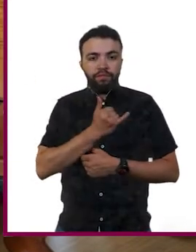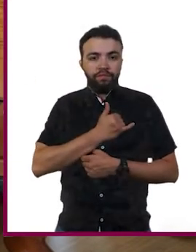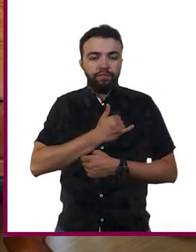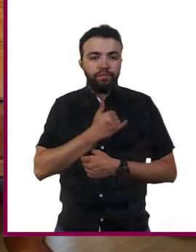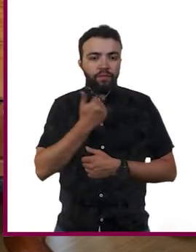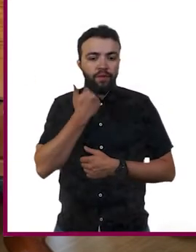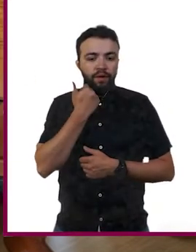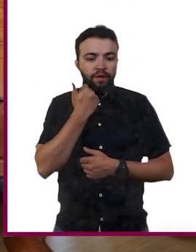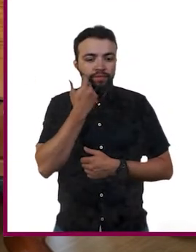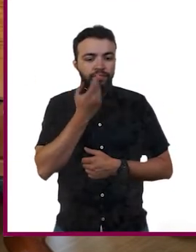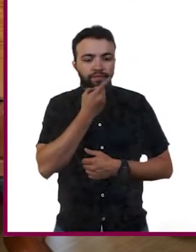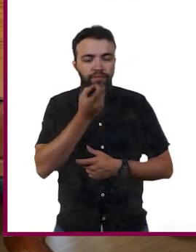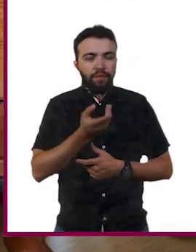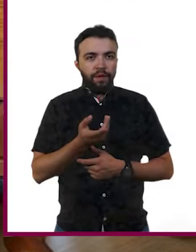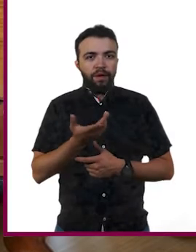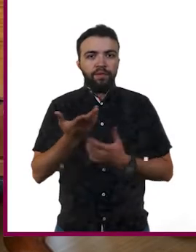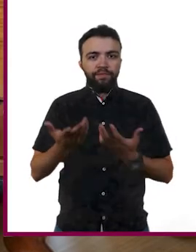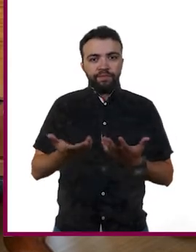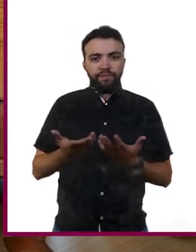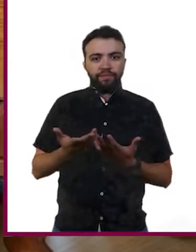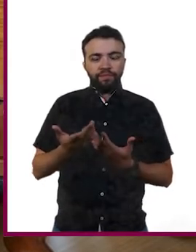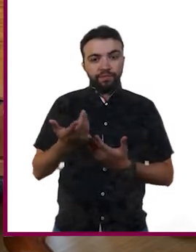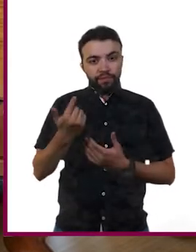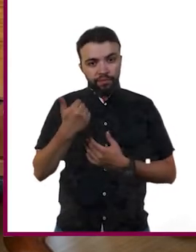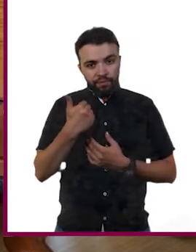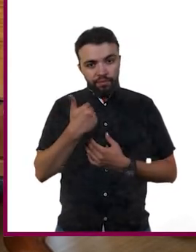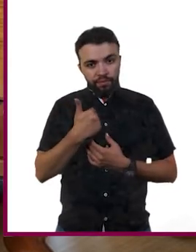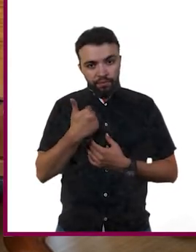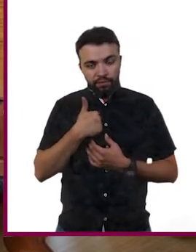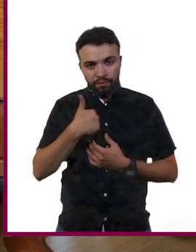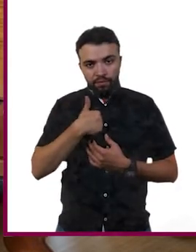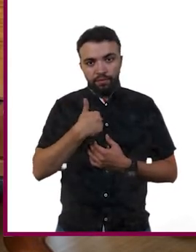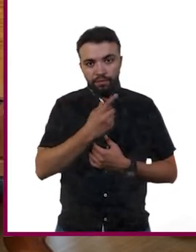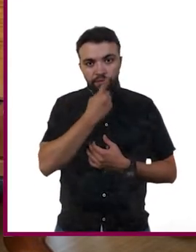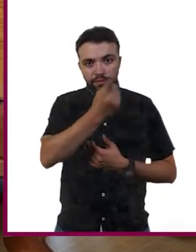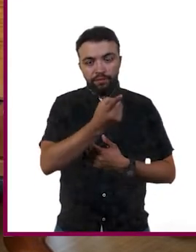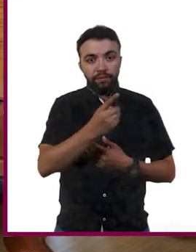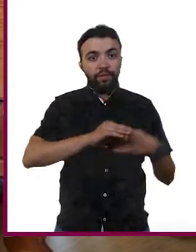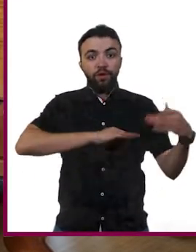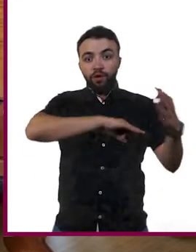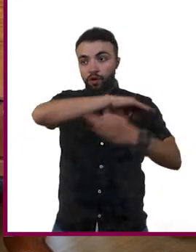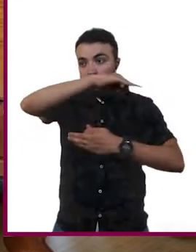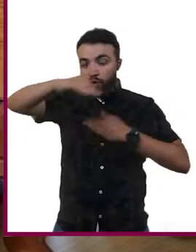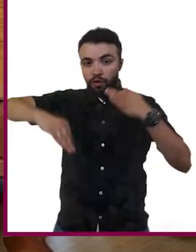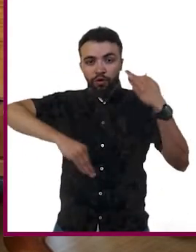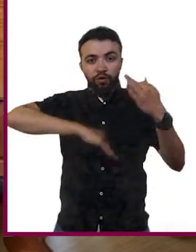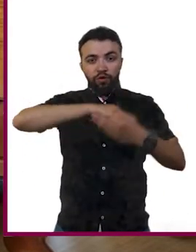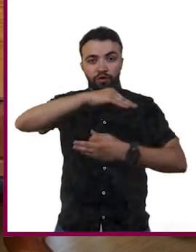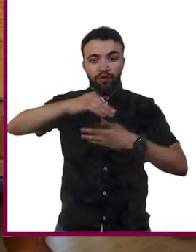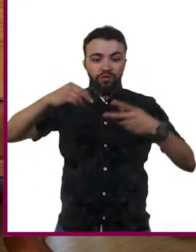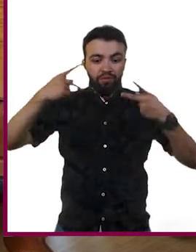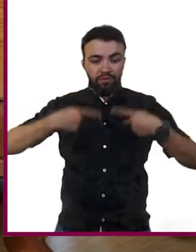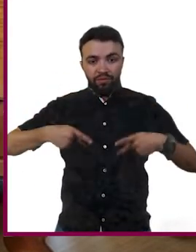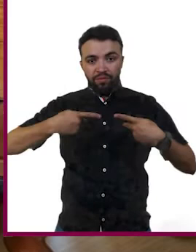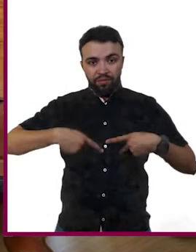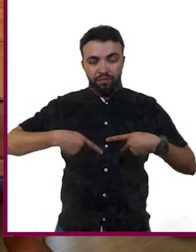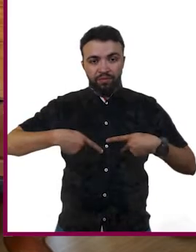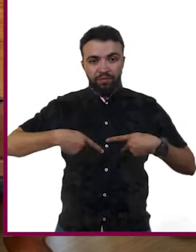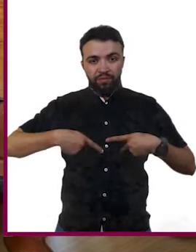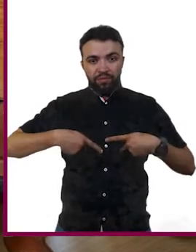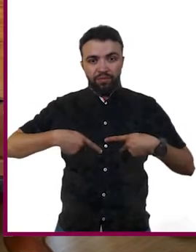Bueno, no, es más. O sea, yo digo que todo mundo en